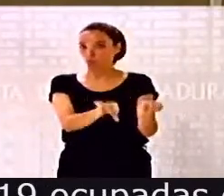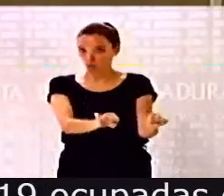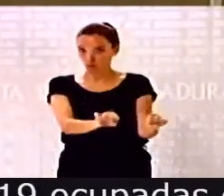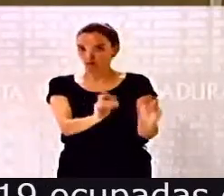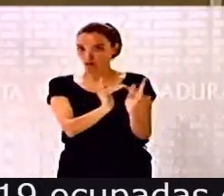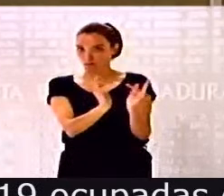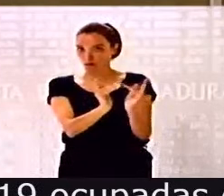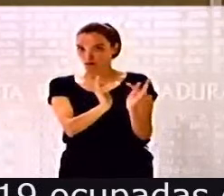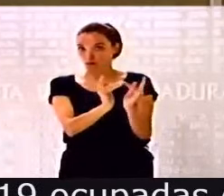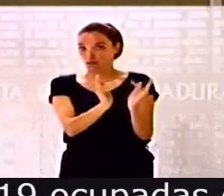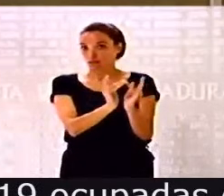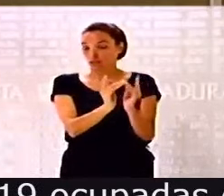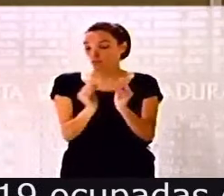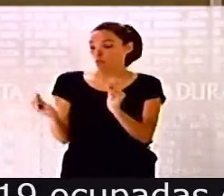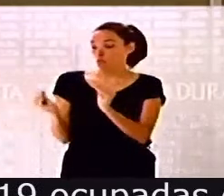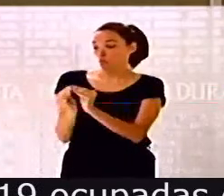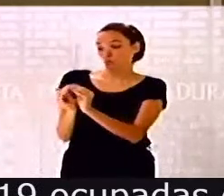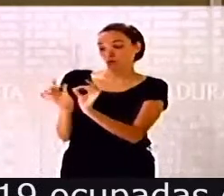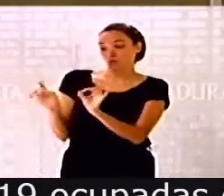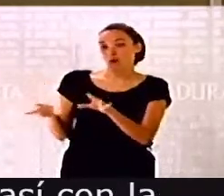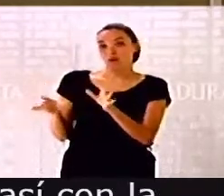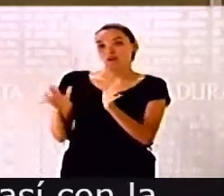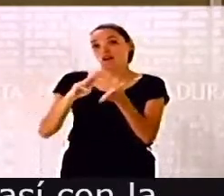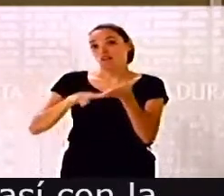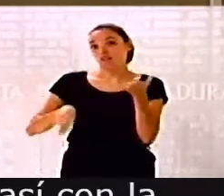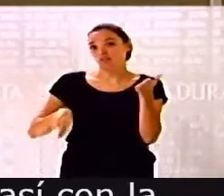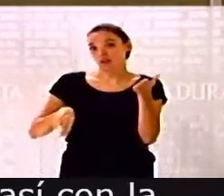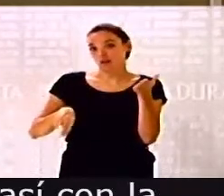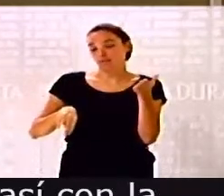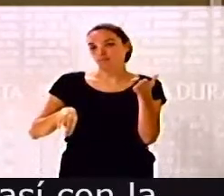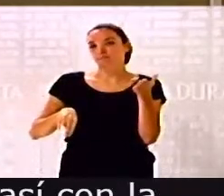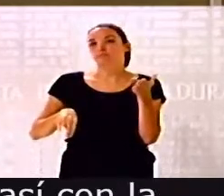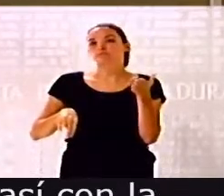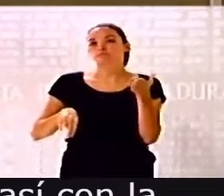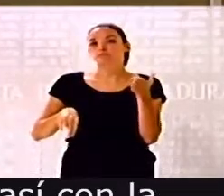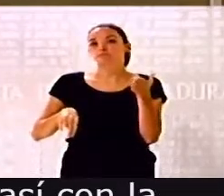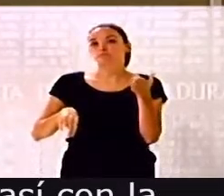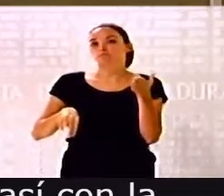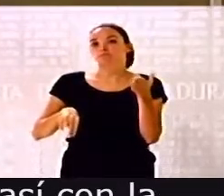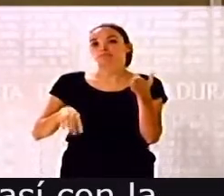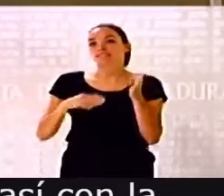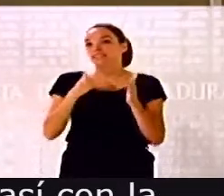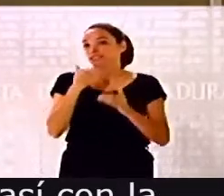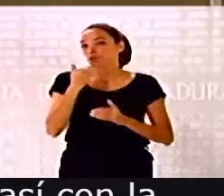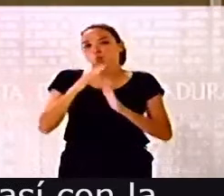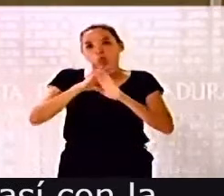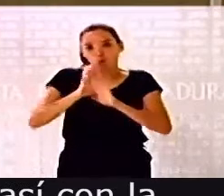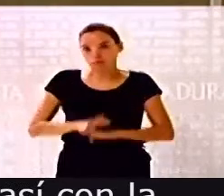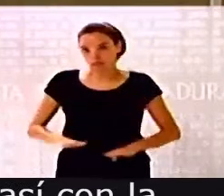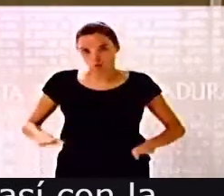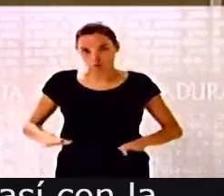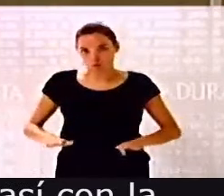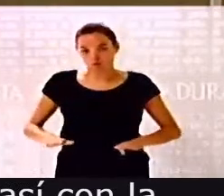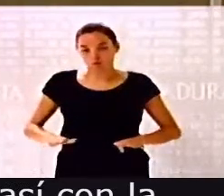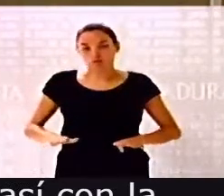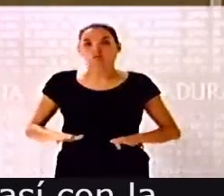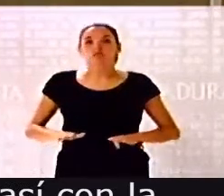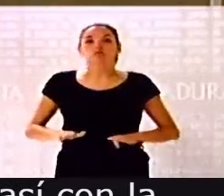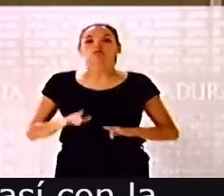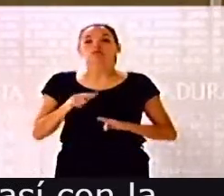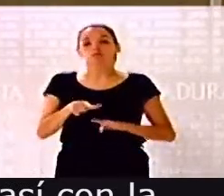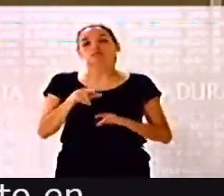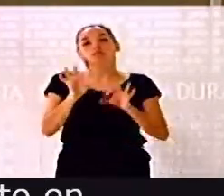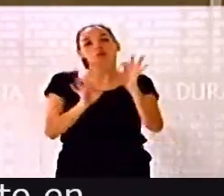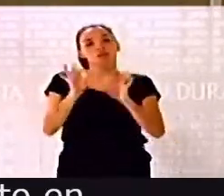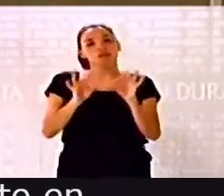Compartiendo así con la Comunidad Autónoma de Galicia, el penúltimo puesto en porcentaje de ocupación de